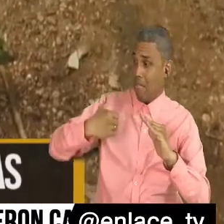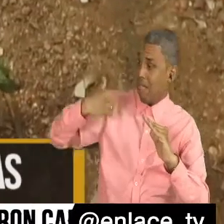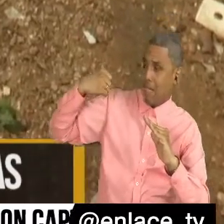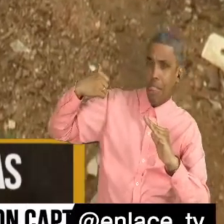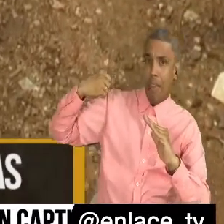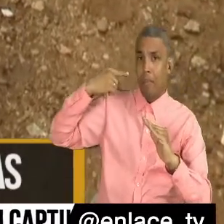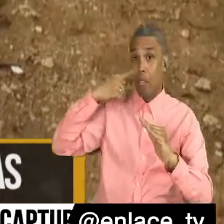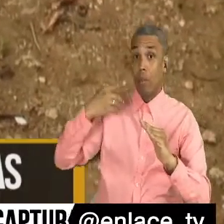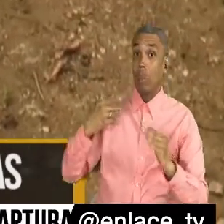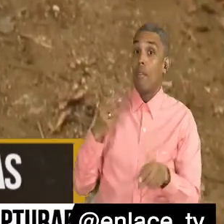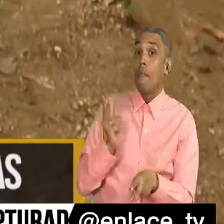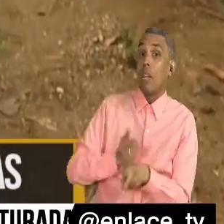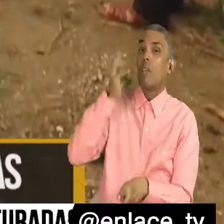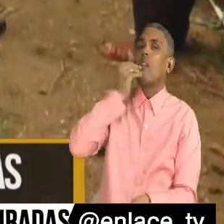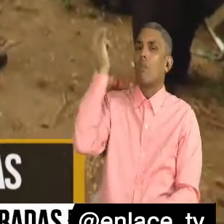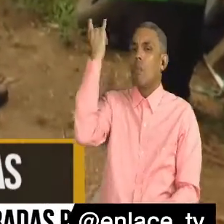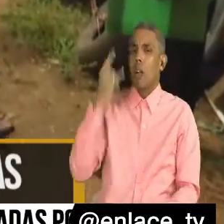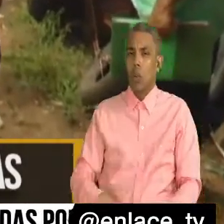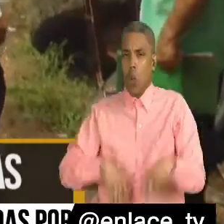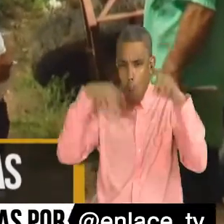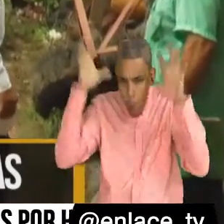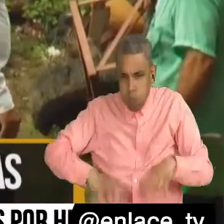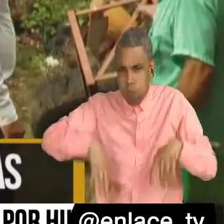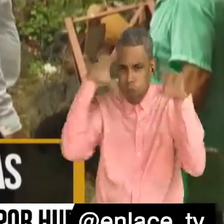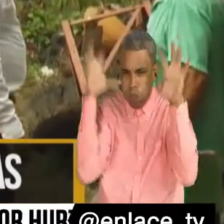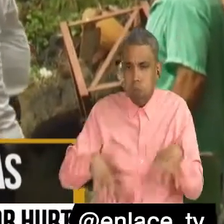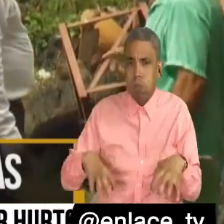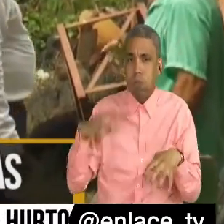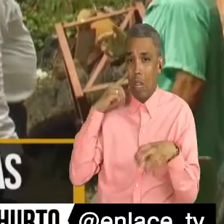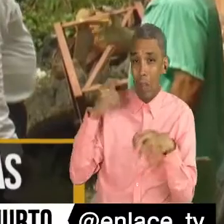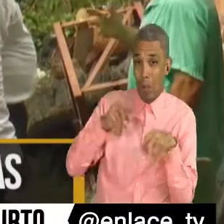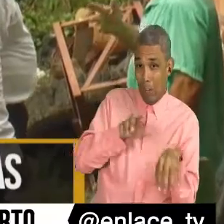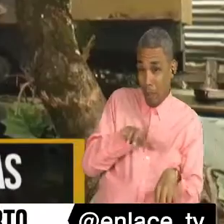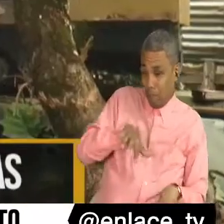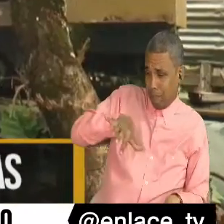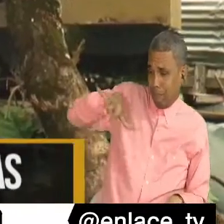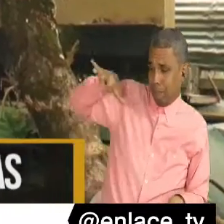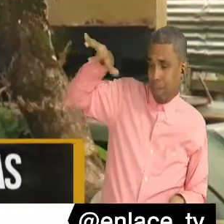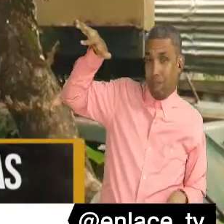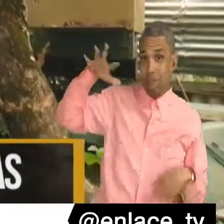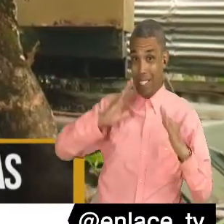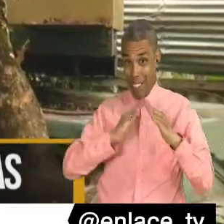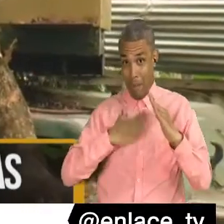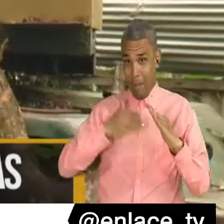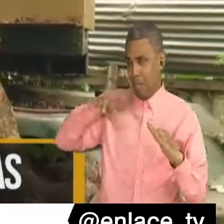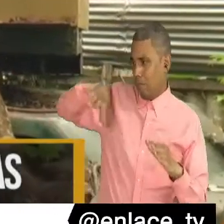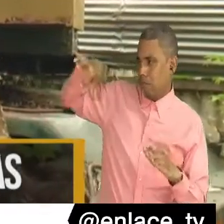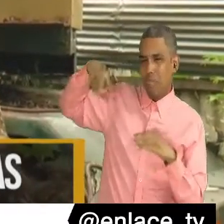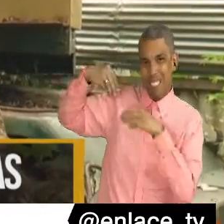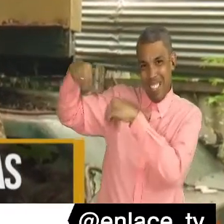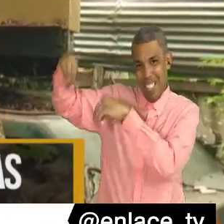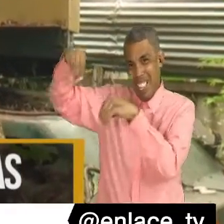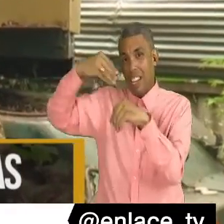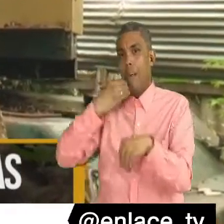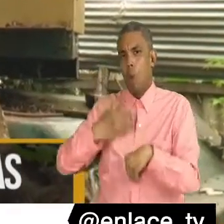amarrada. Ella tal vez se hunda. Pero el problema es que si aguante esa